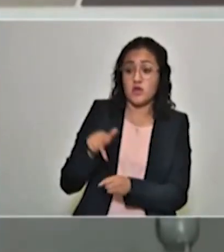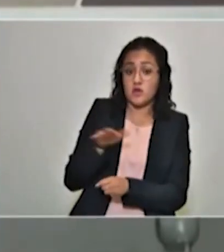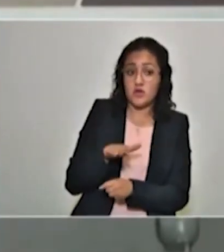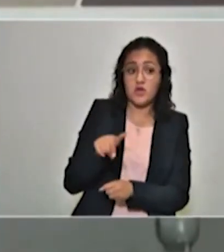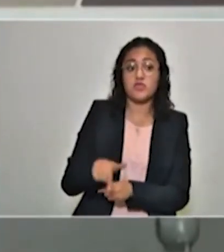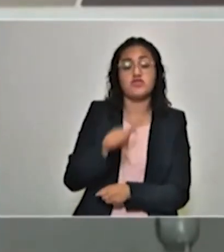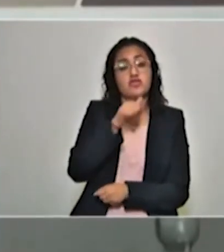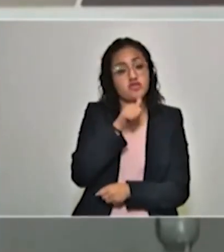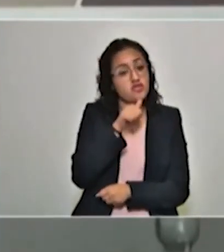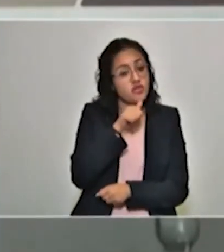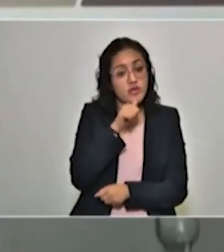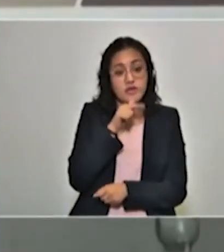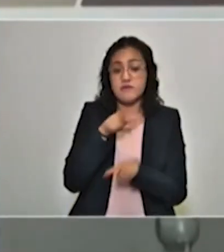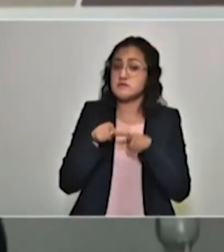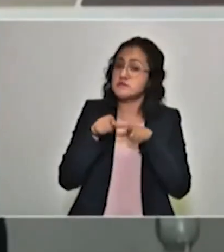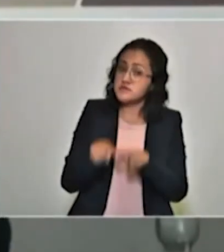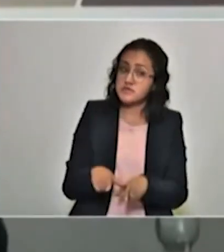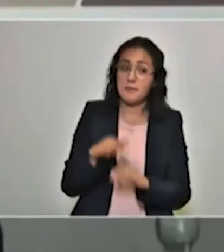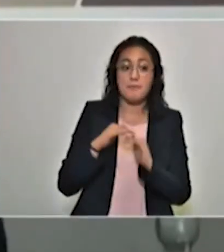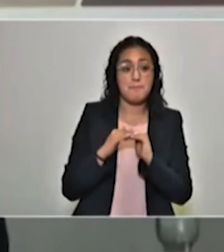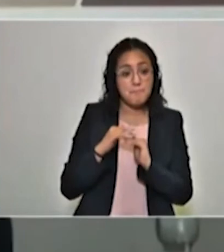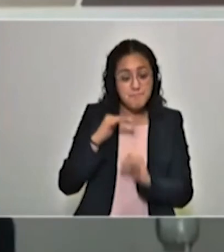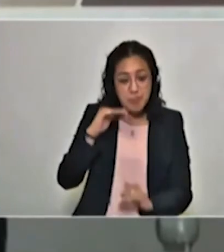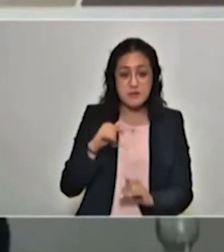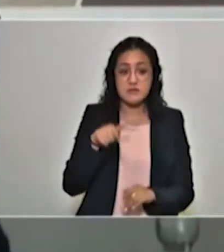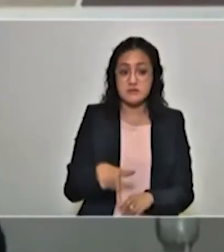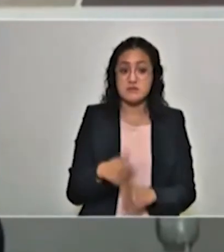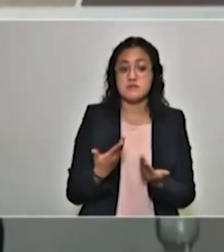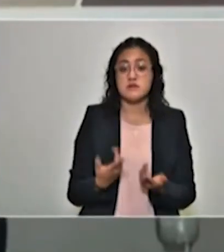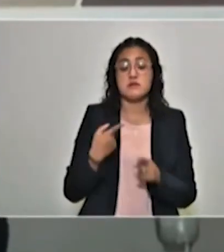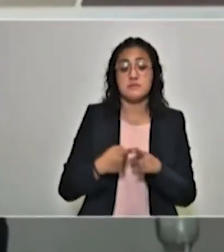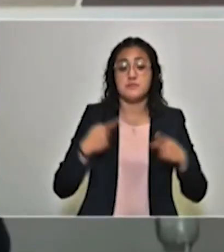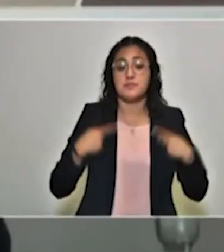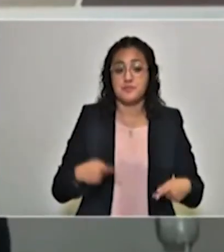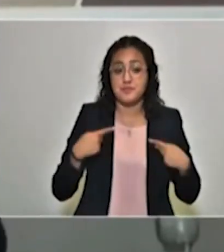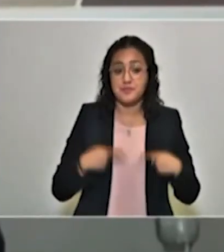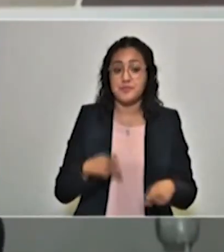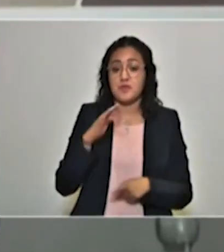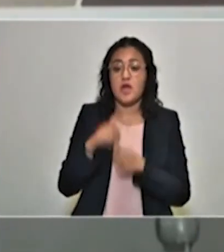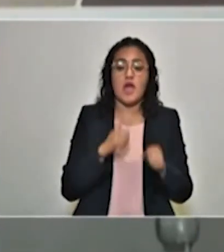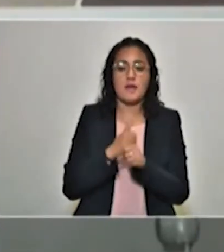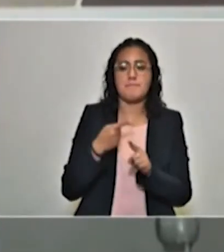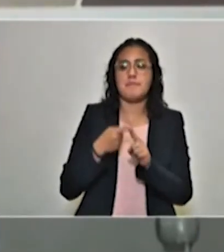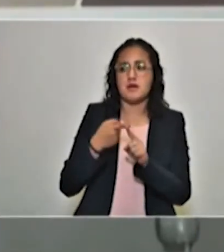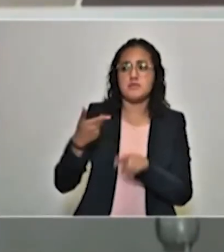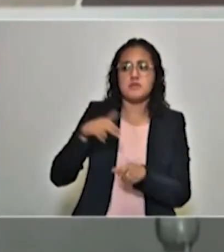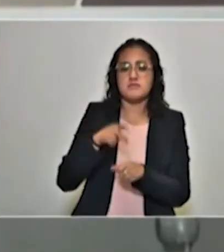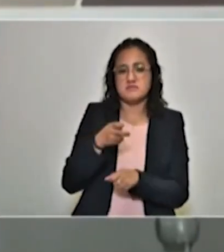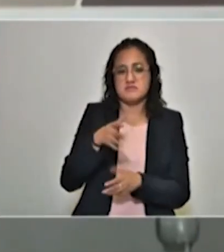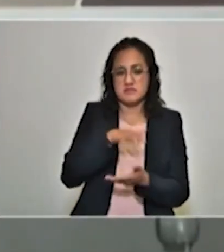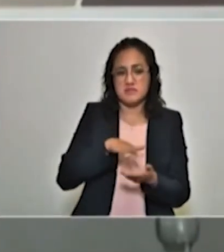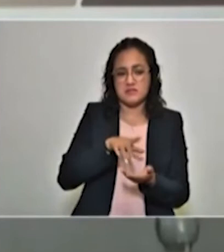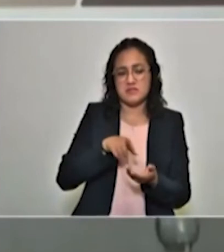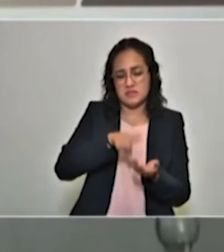aún sigue siendo mayor la cantidad de pacientes de 50 años y más. Y la